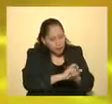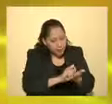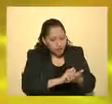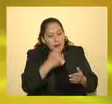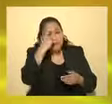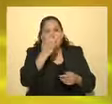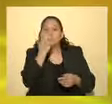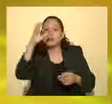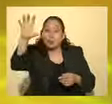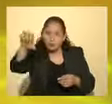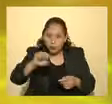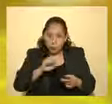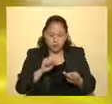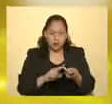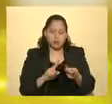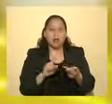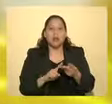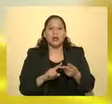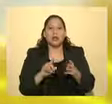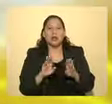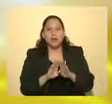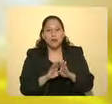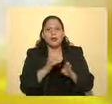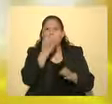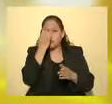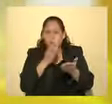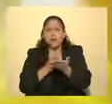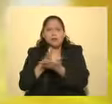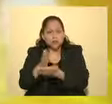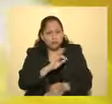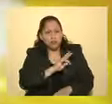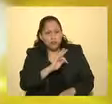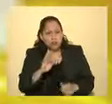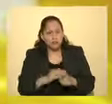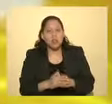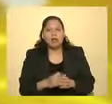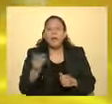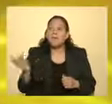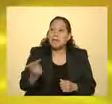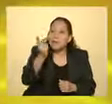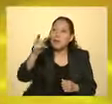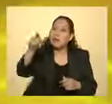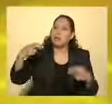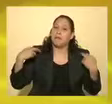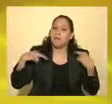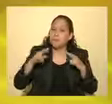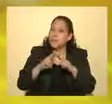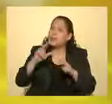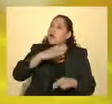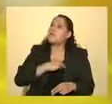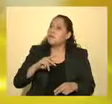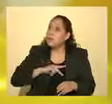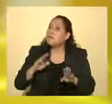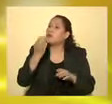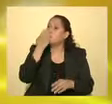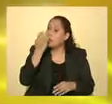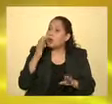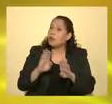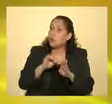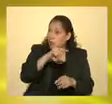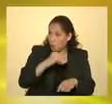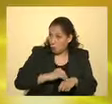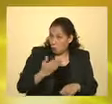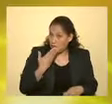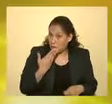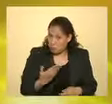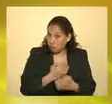él a la escuela, que tenga acceso al colegio. ¿A qué? A preguntarle a los maestros cómo va mi hijo, cómo se porta,